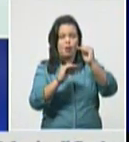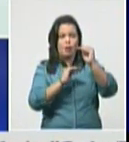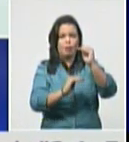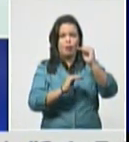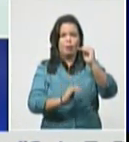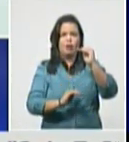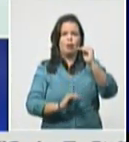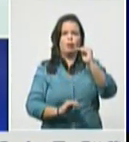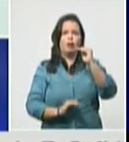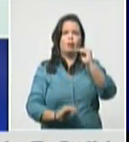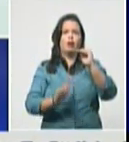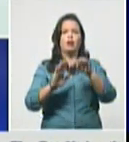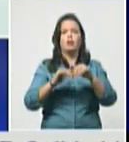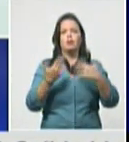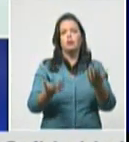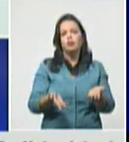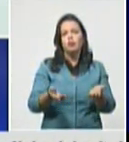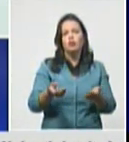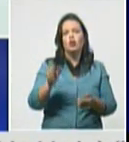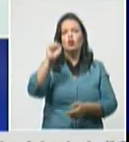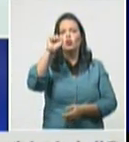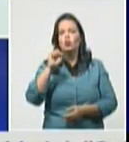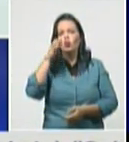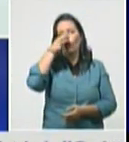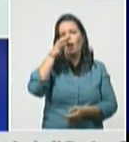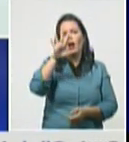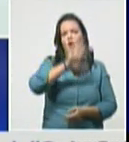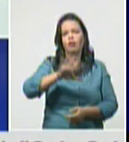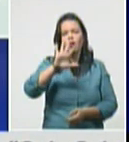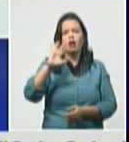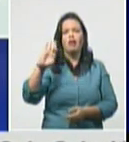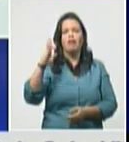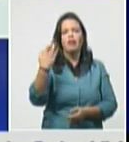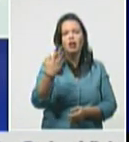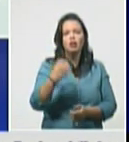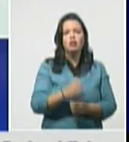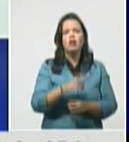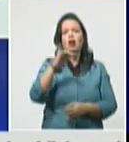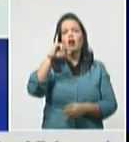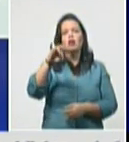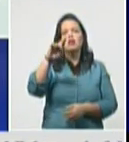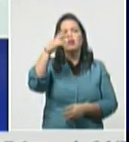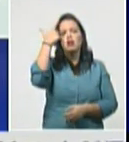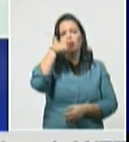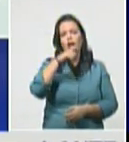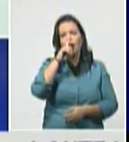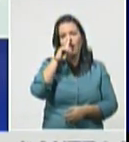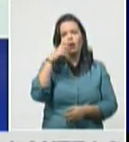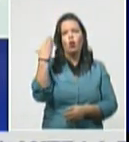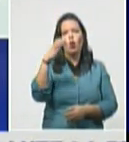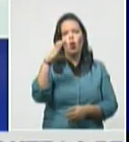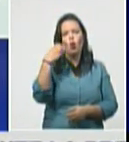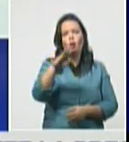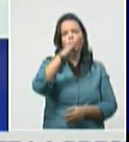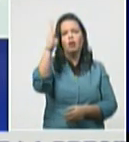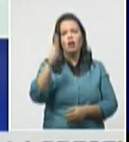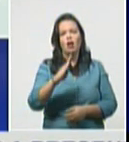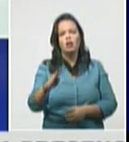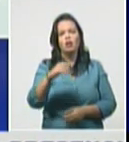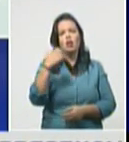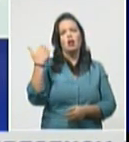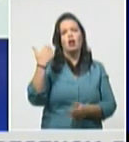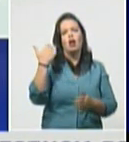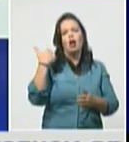sigue Sudáfrica, Francia, Irán, Colombia, Brasil, Argentina, India,